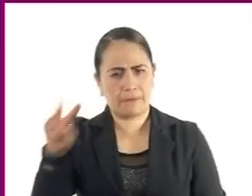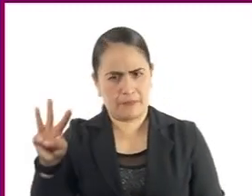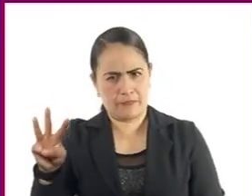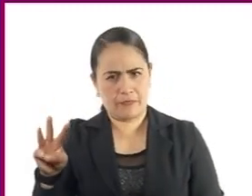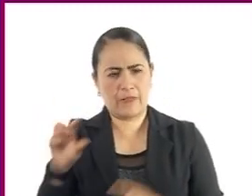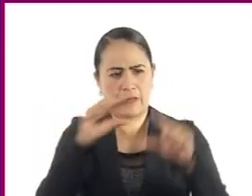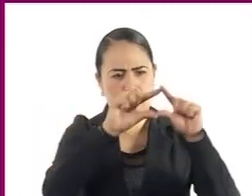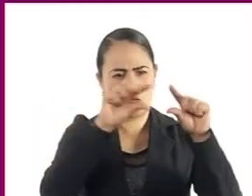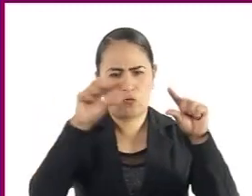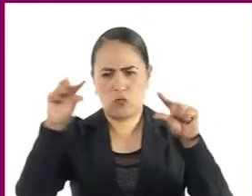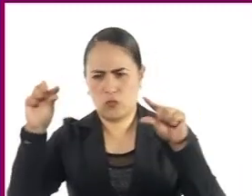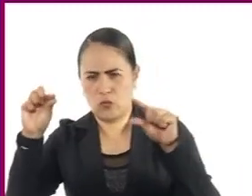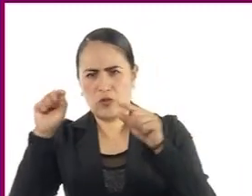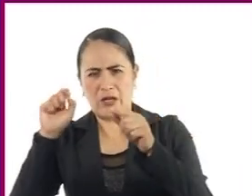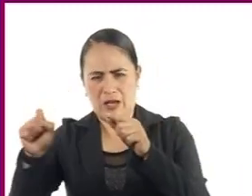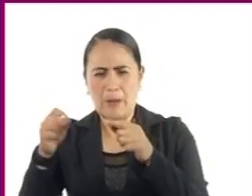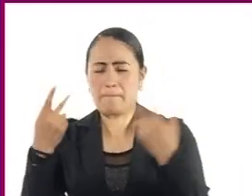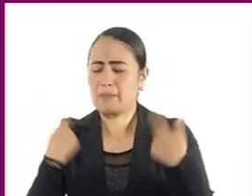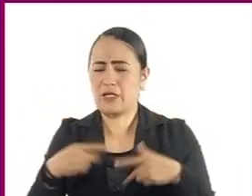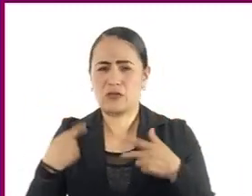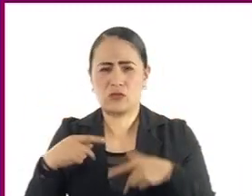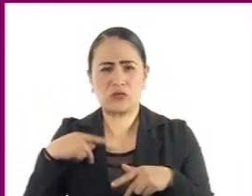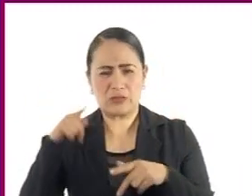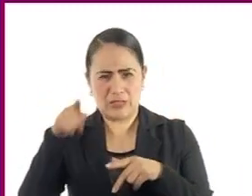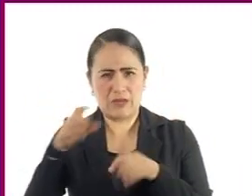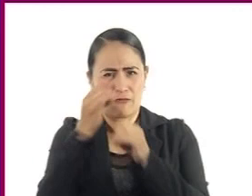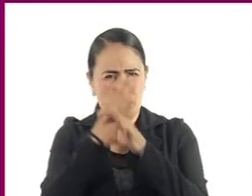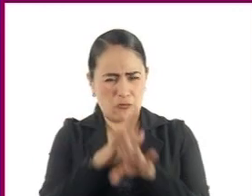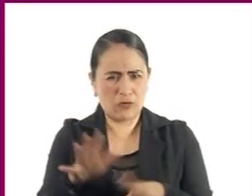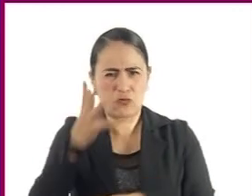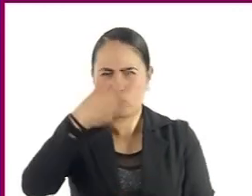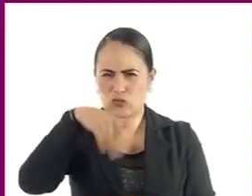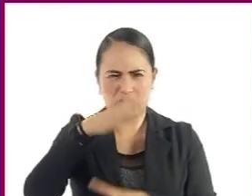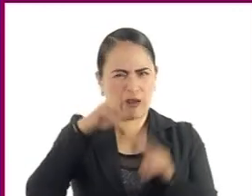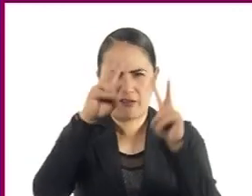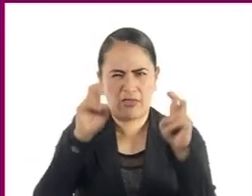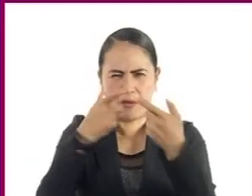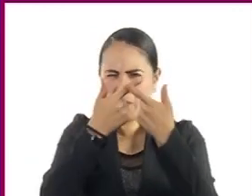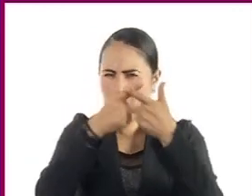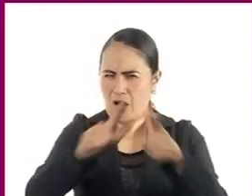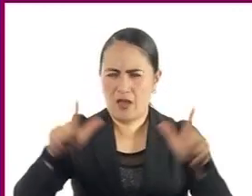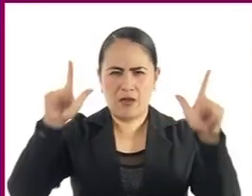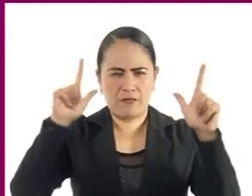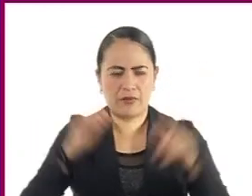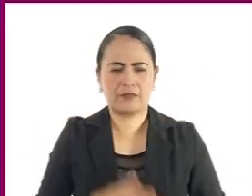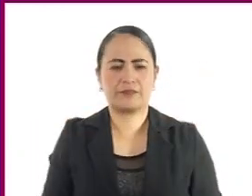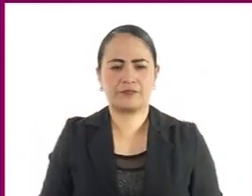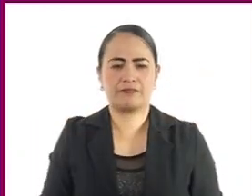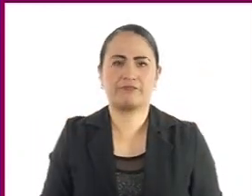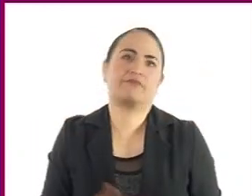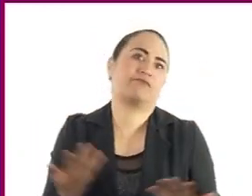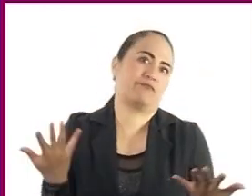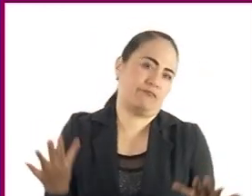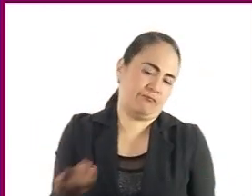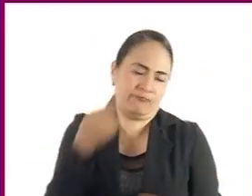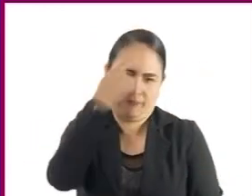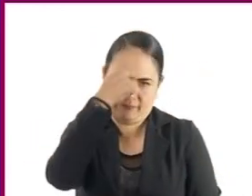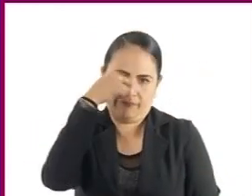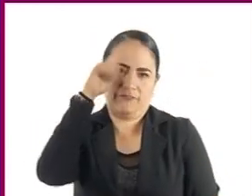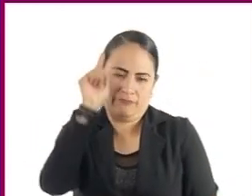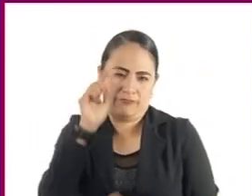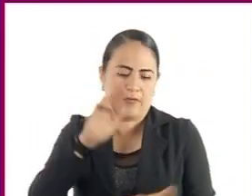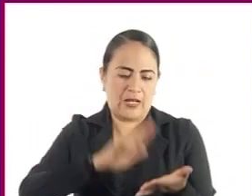la que habitualmente buscan muchas personas información de cualquier tipo. Ah, muy fácil. En la